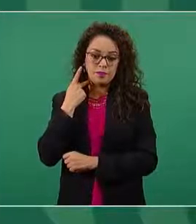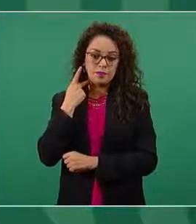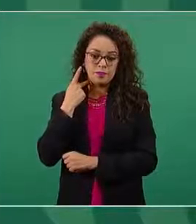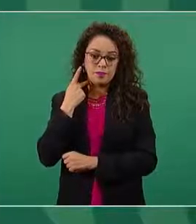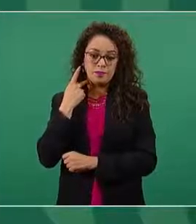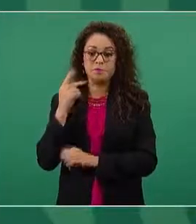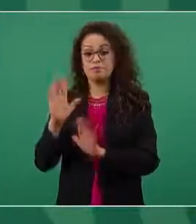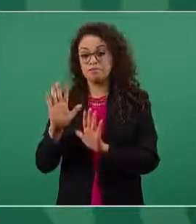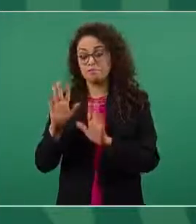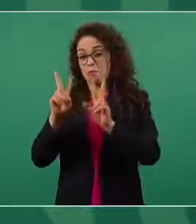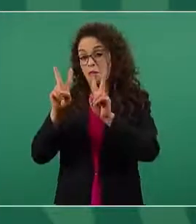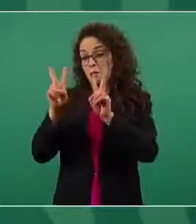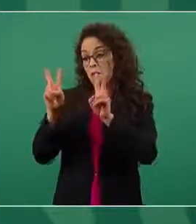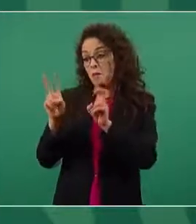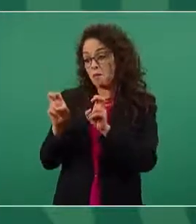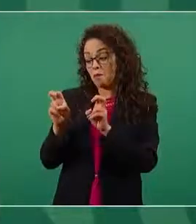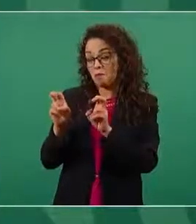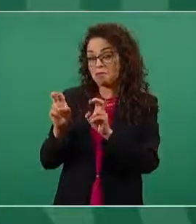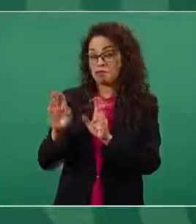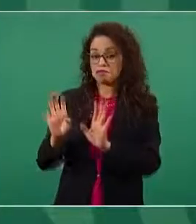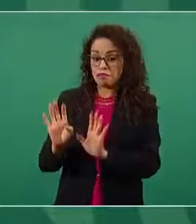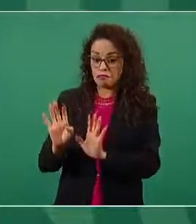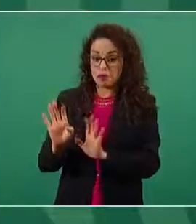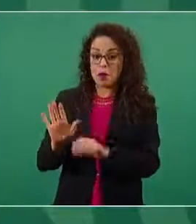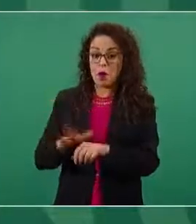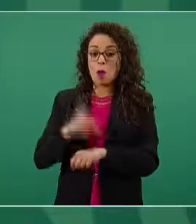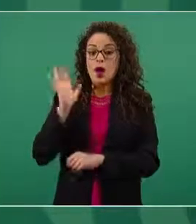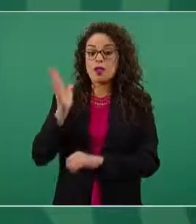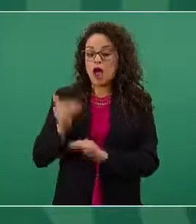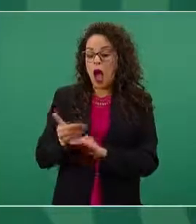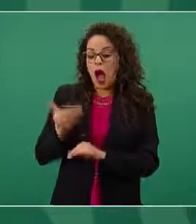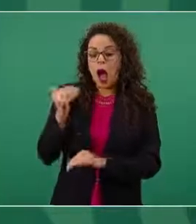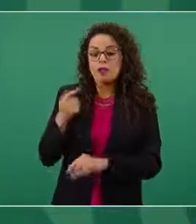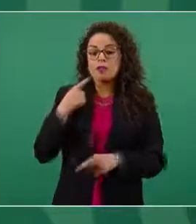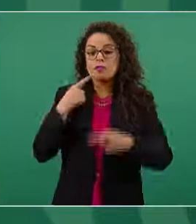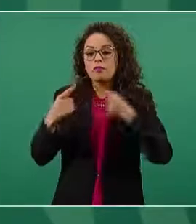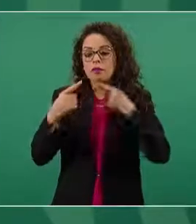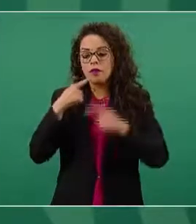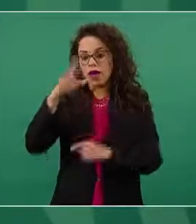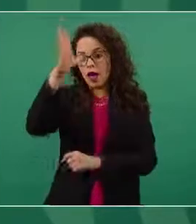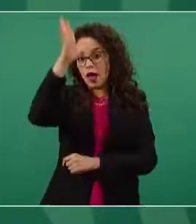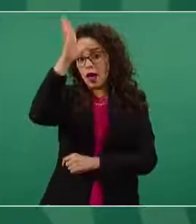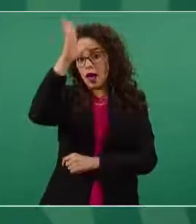entre comillas, porque ya estaba el acuerdo hecho.